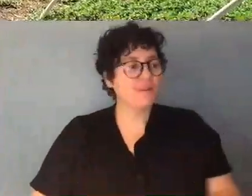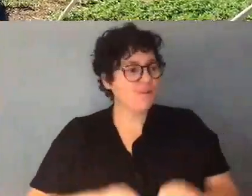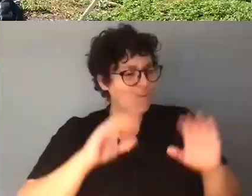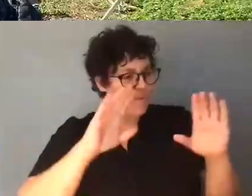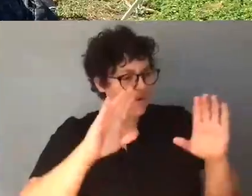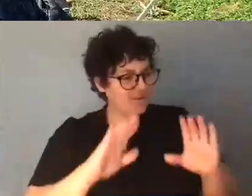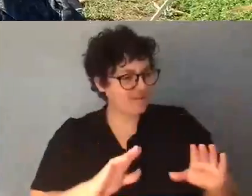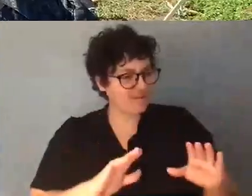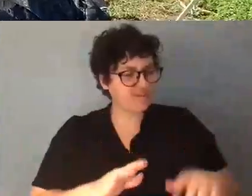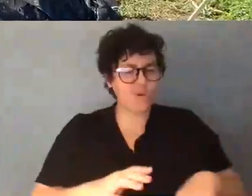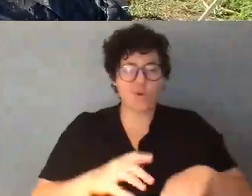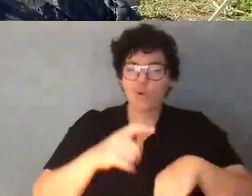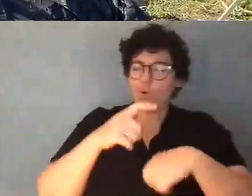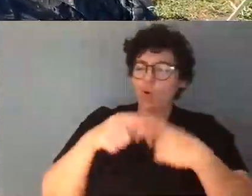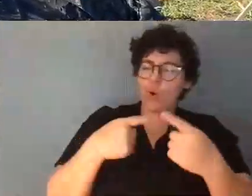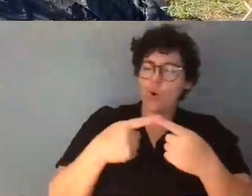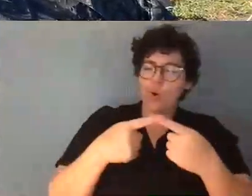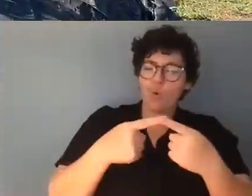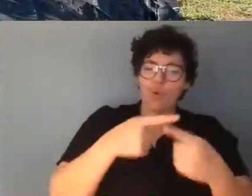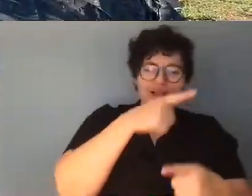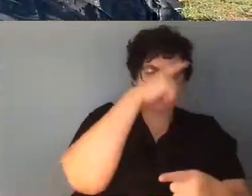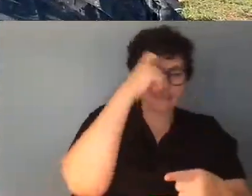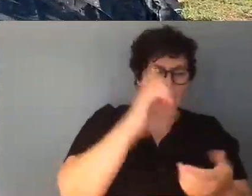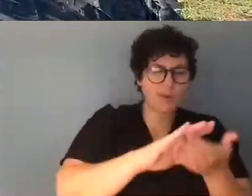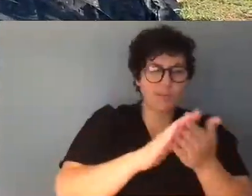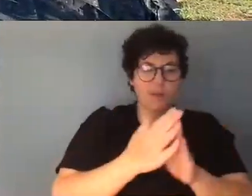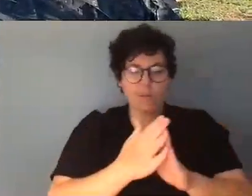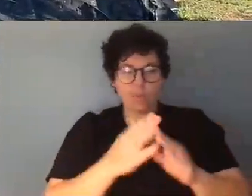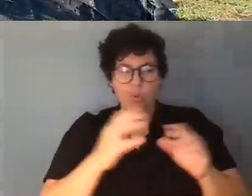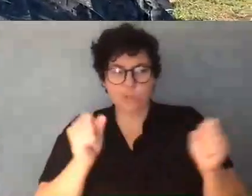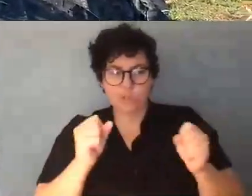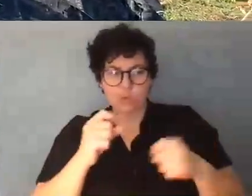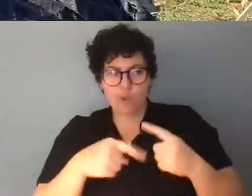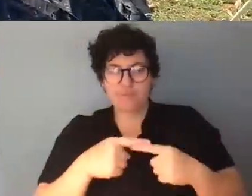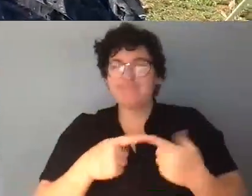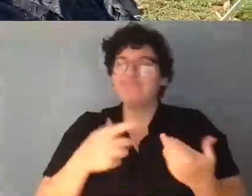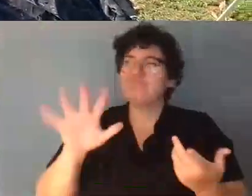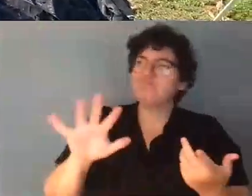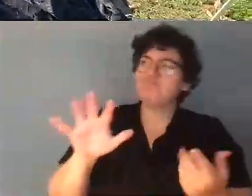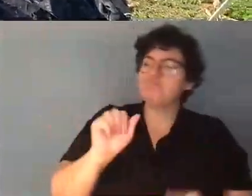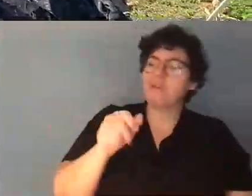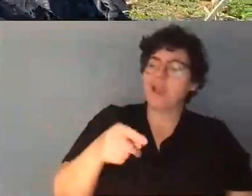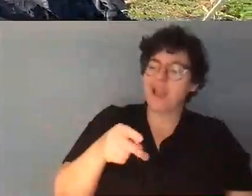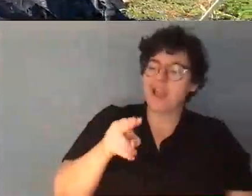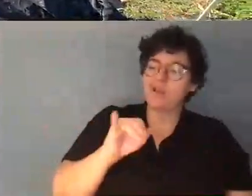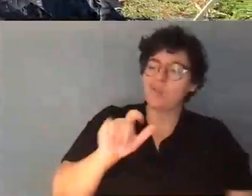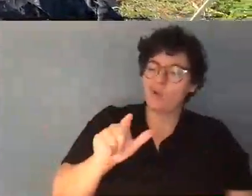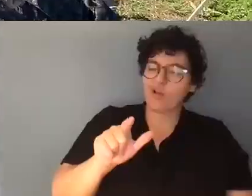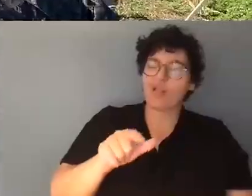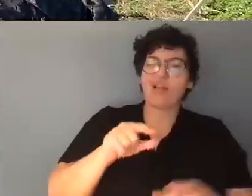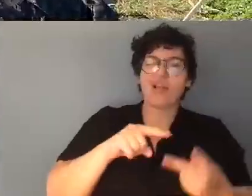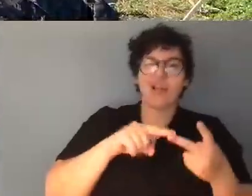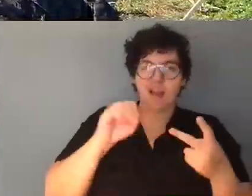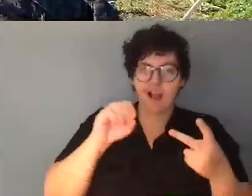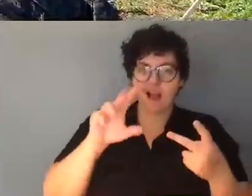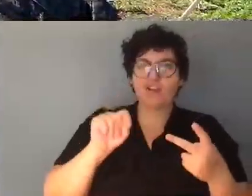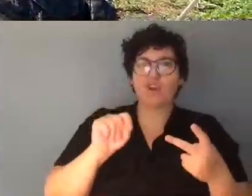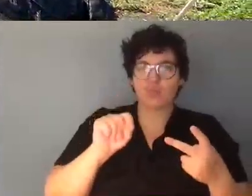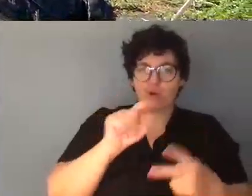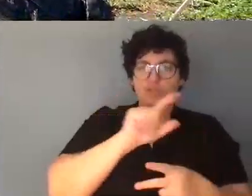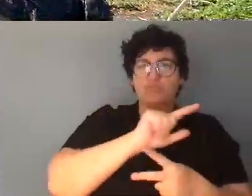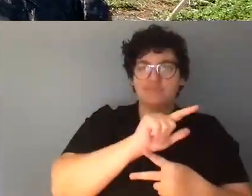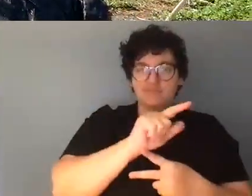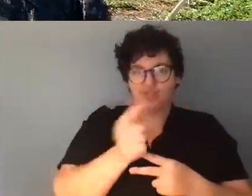Muy bien. ¿Y cuándo es el mes que cambia de verano a invierno? Más o menos es